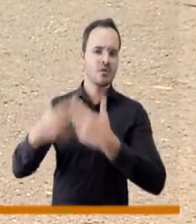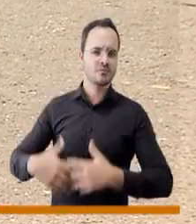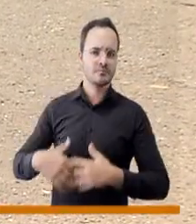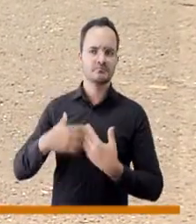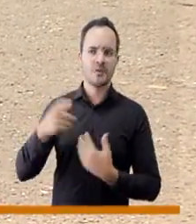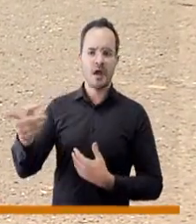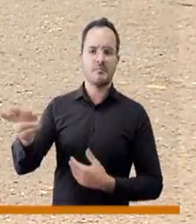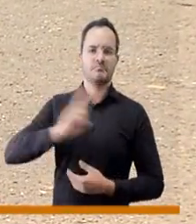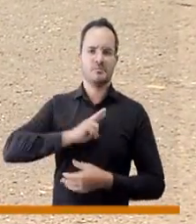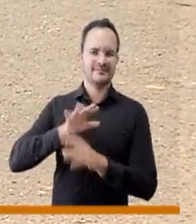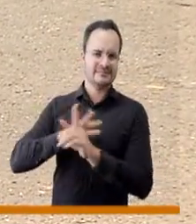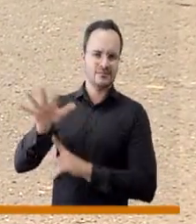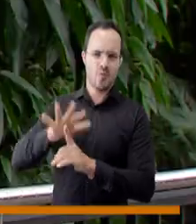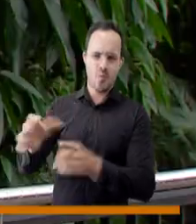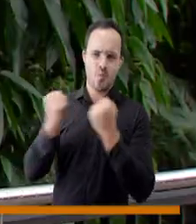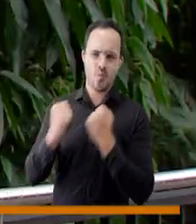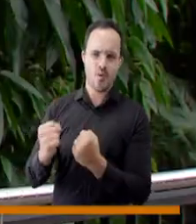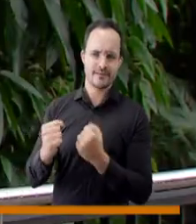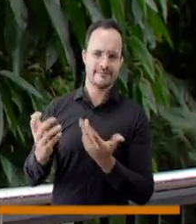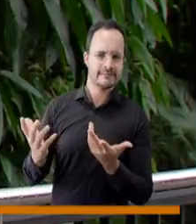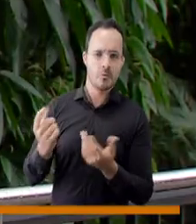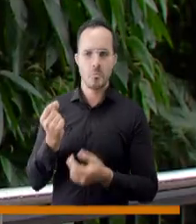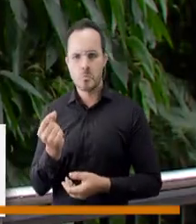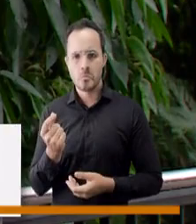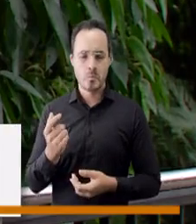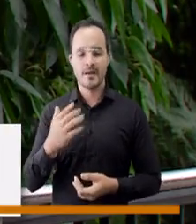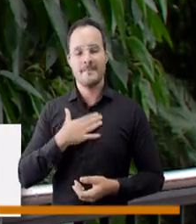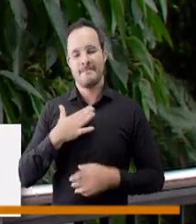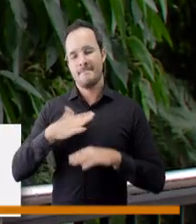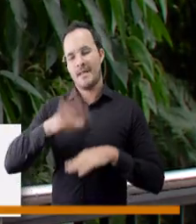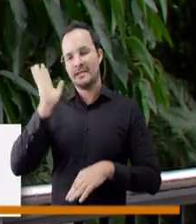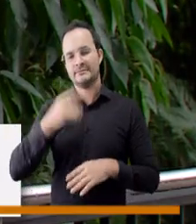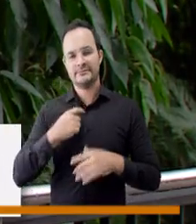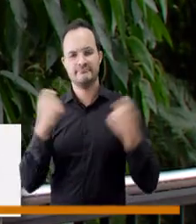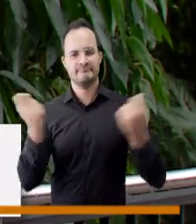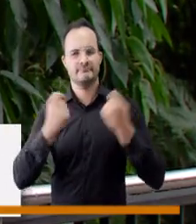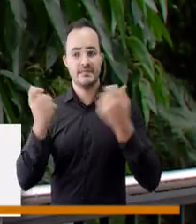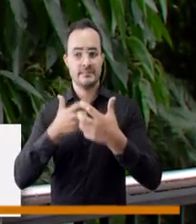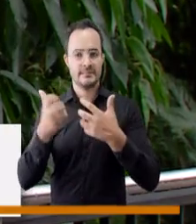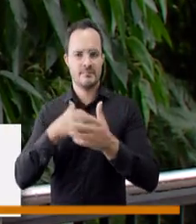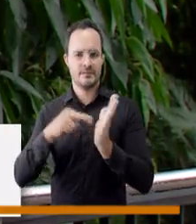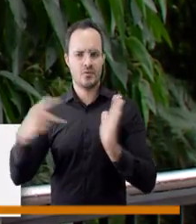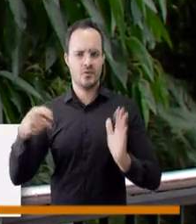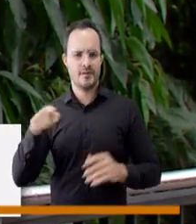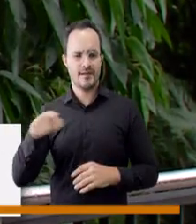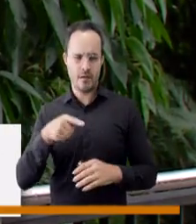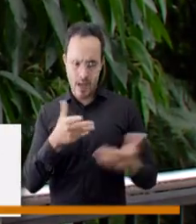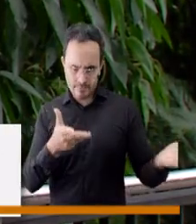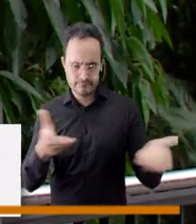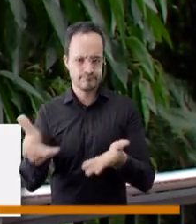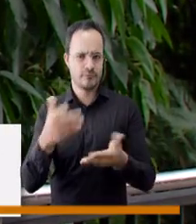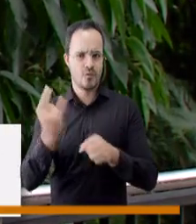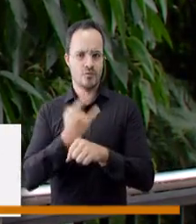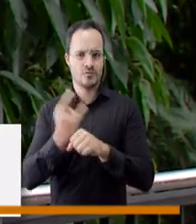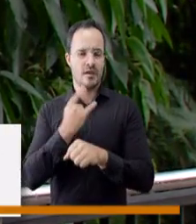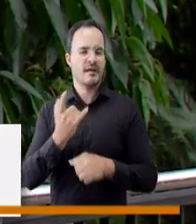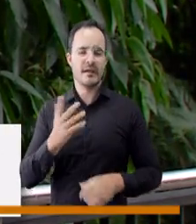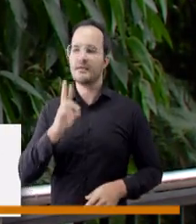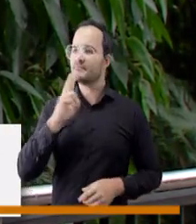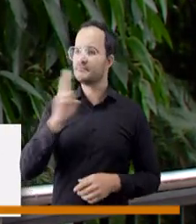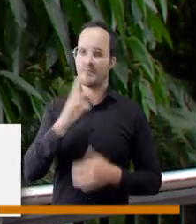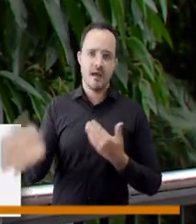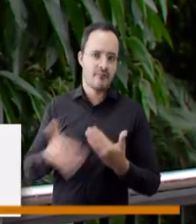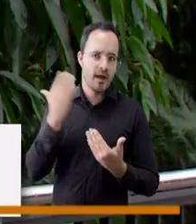vez ingresas esos datos, que son datos muy sencillos, hay muchas calculadoras, pero la calculadora que nosotros promocionamos es una calculadora que permite